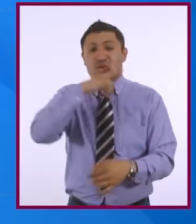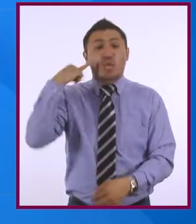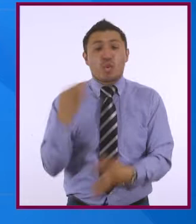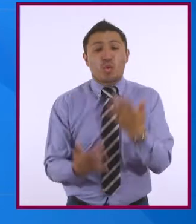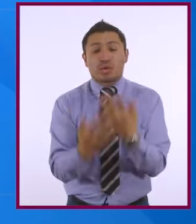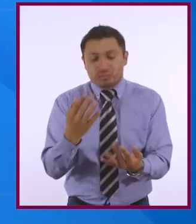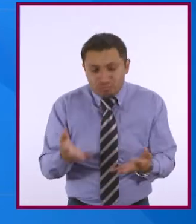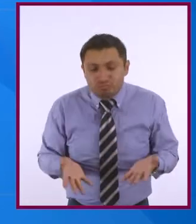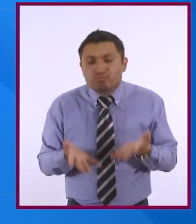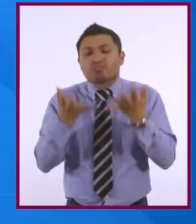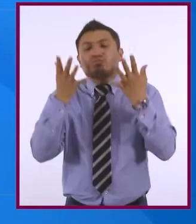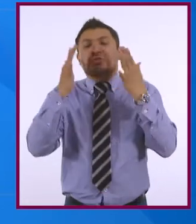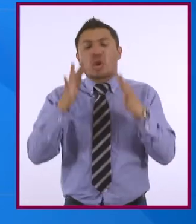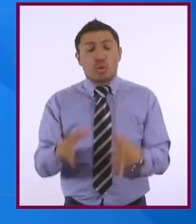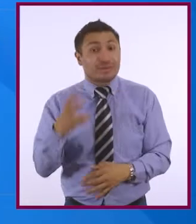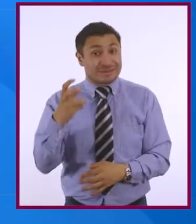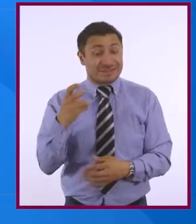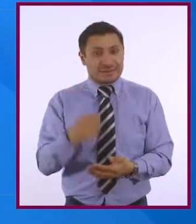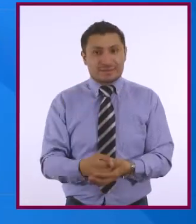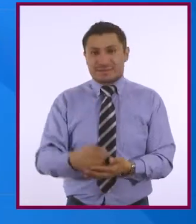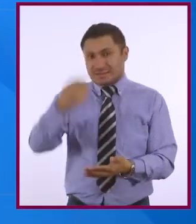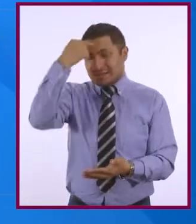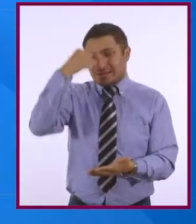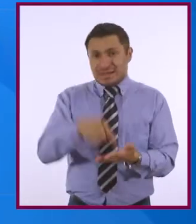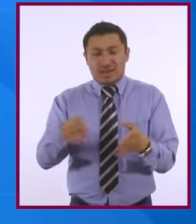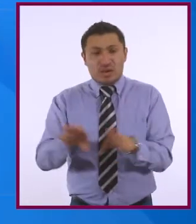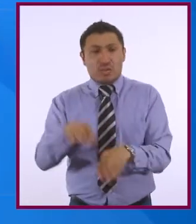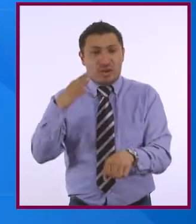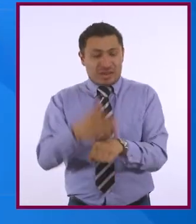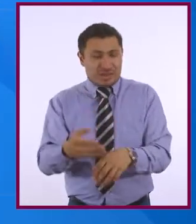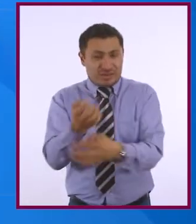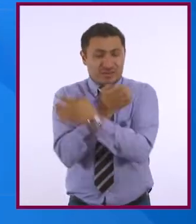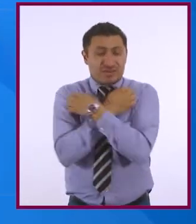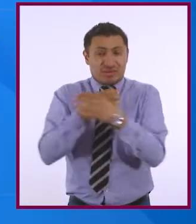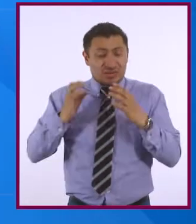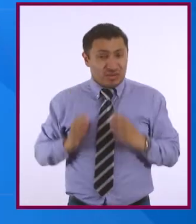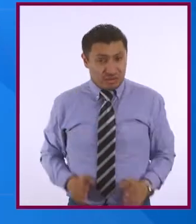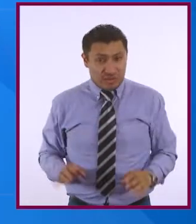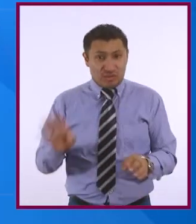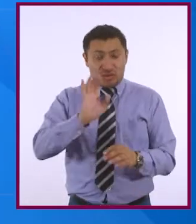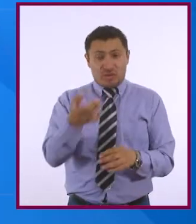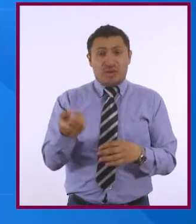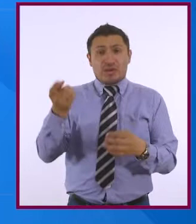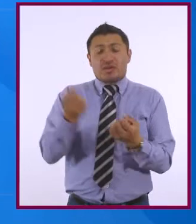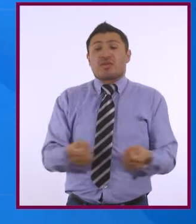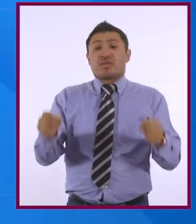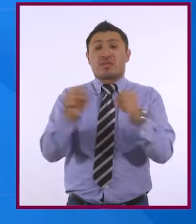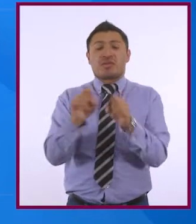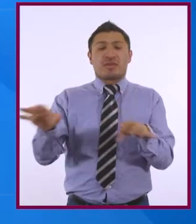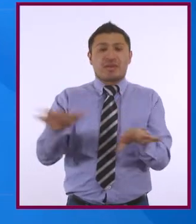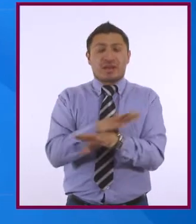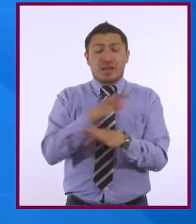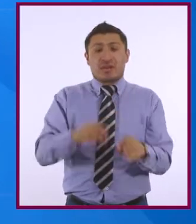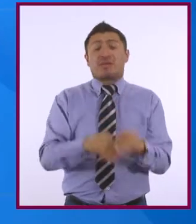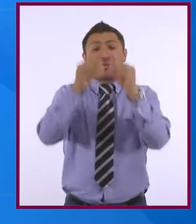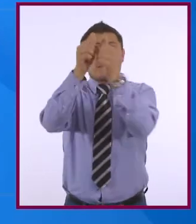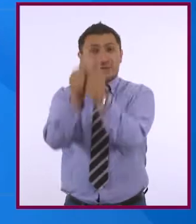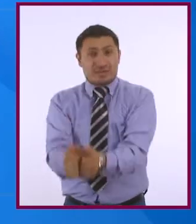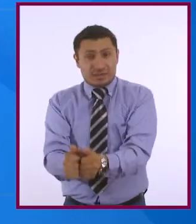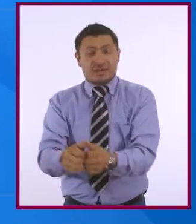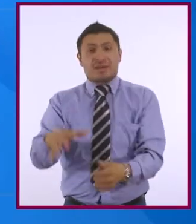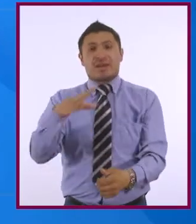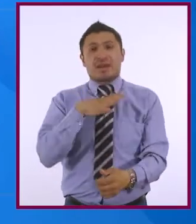chiles. Se cree que los castigos corporales en la educación comenzaron cuando las sociedades se volvieron sedentarias. Existen